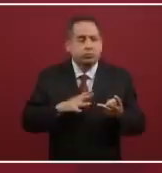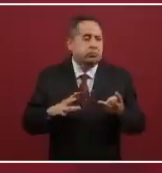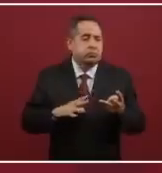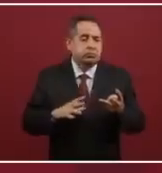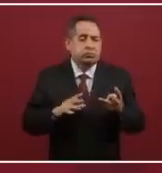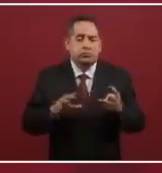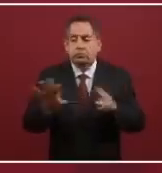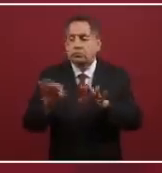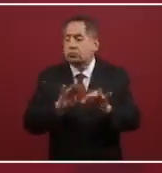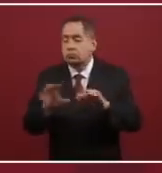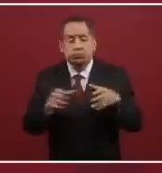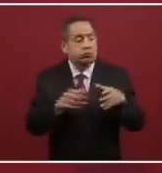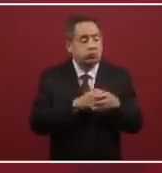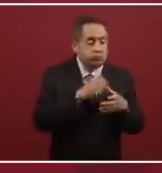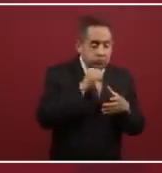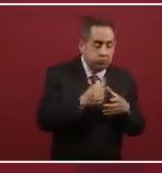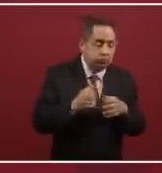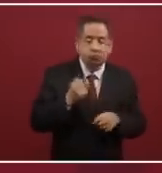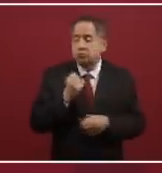reunido el comité,